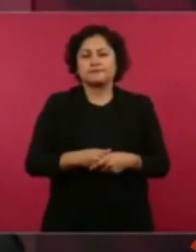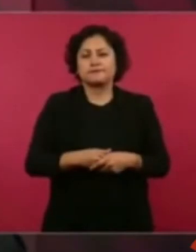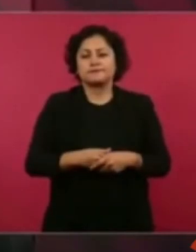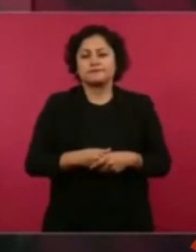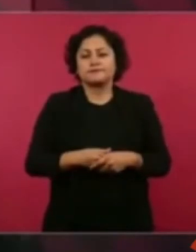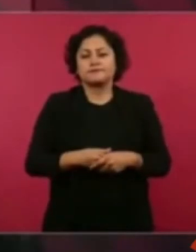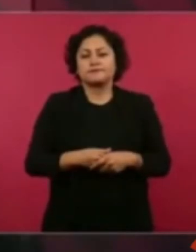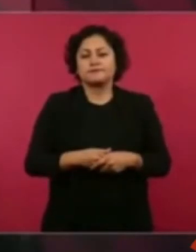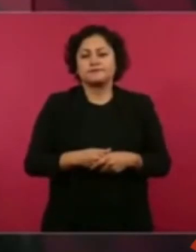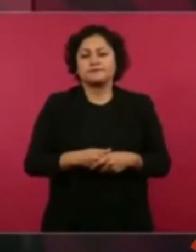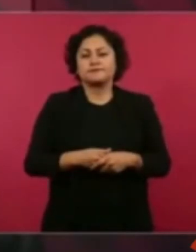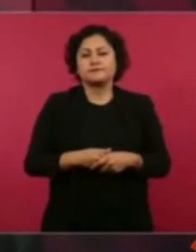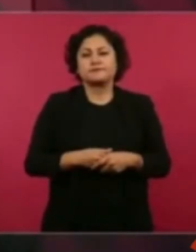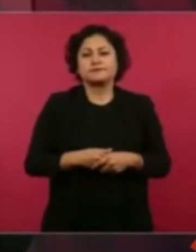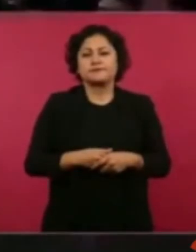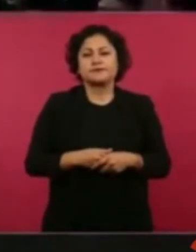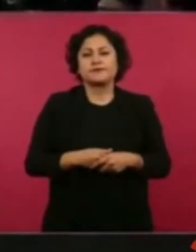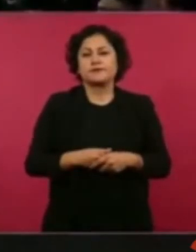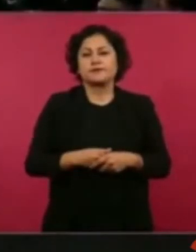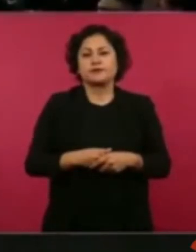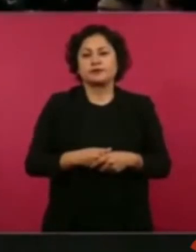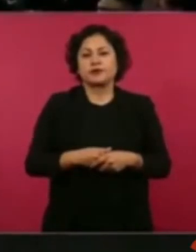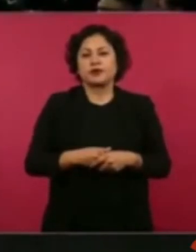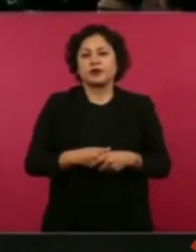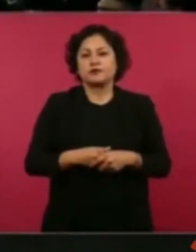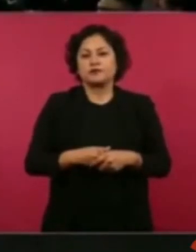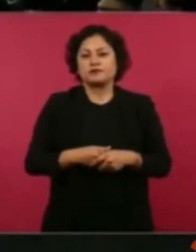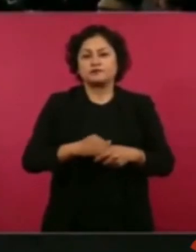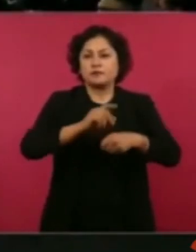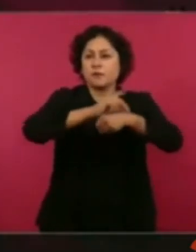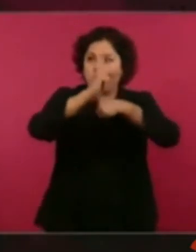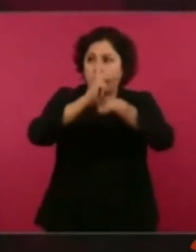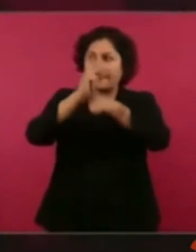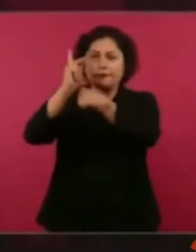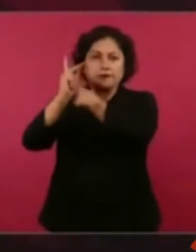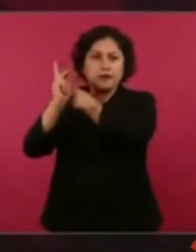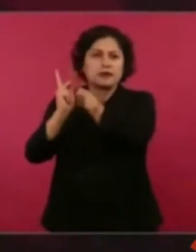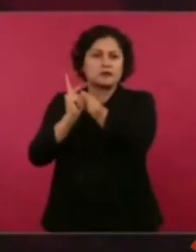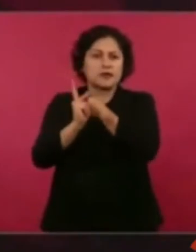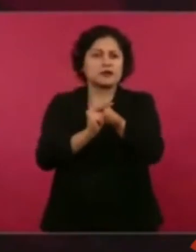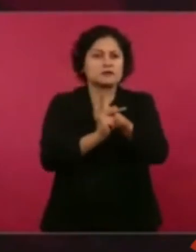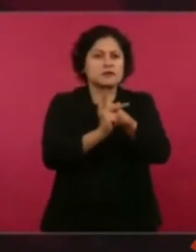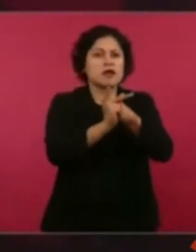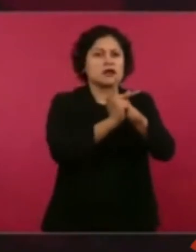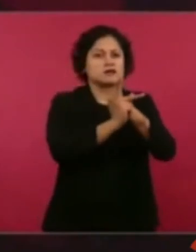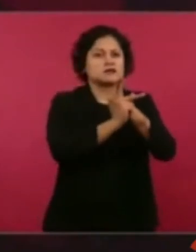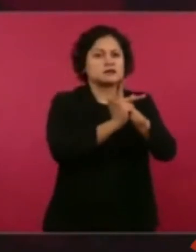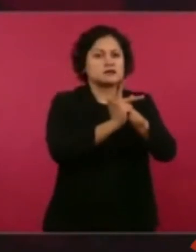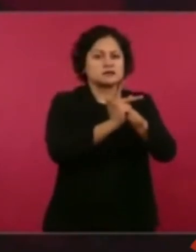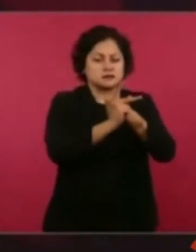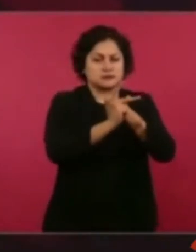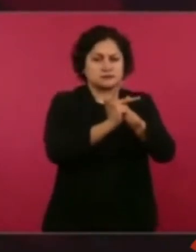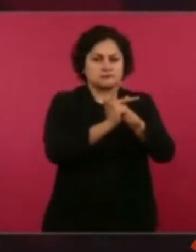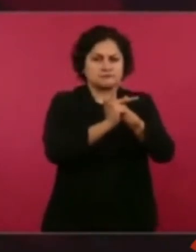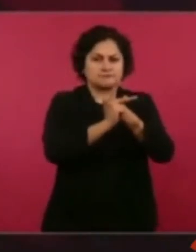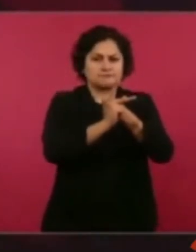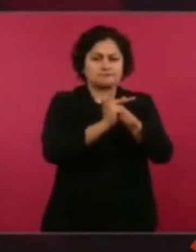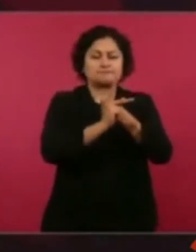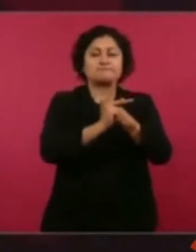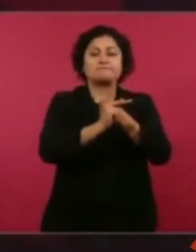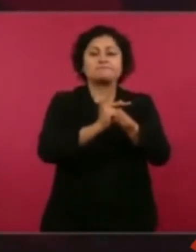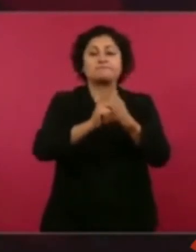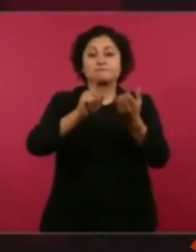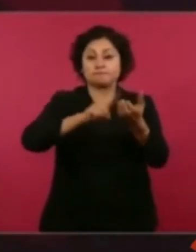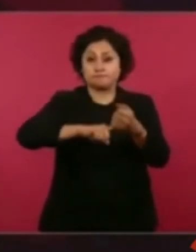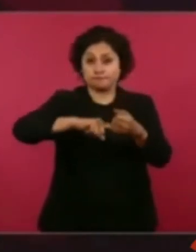políticas respetuosas de los países de América Latina por parte del gobierno de